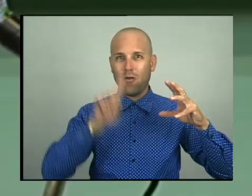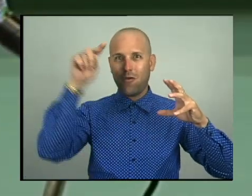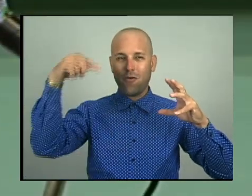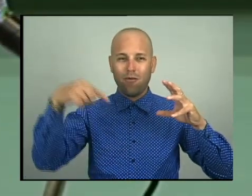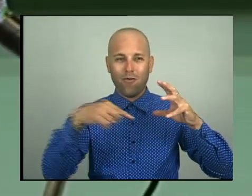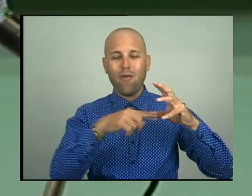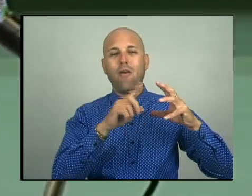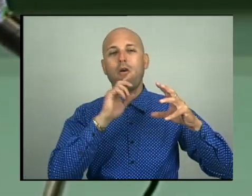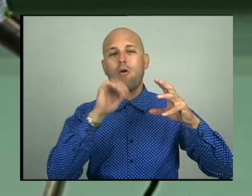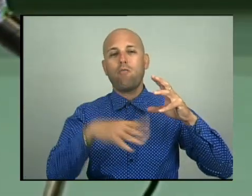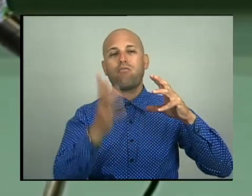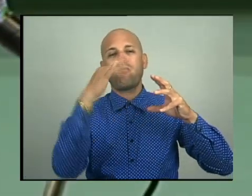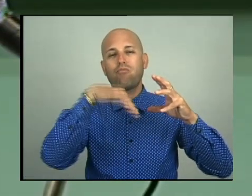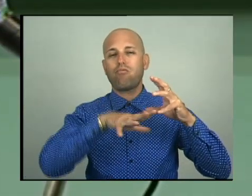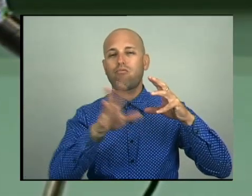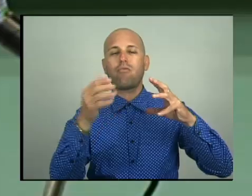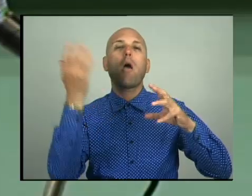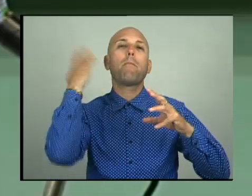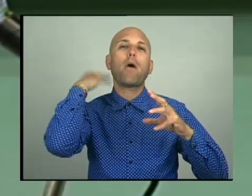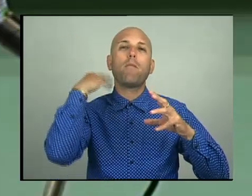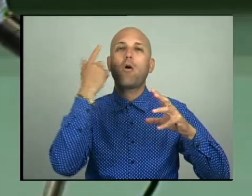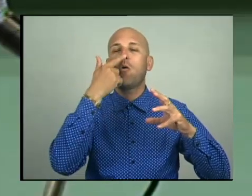durante el embarazo no